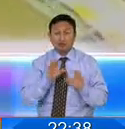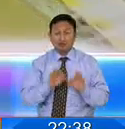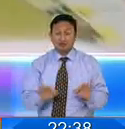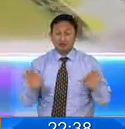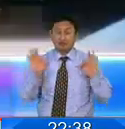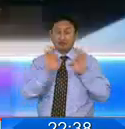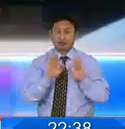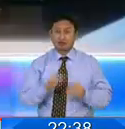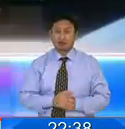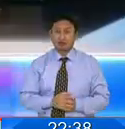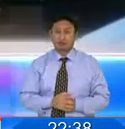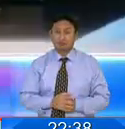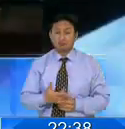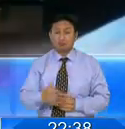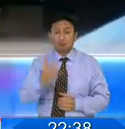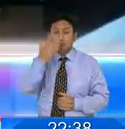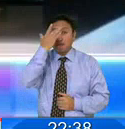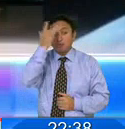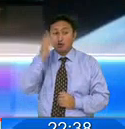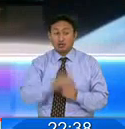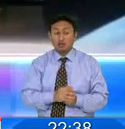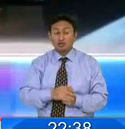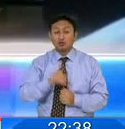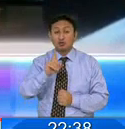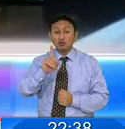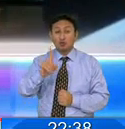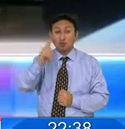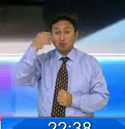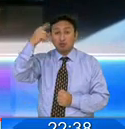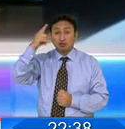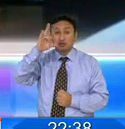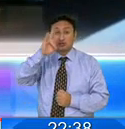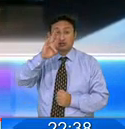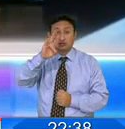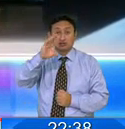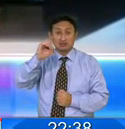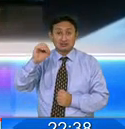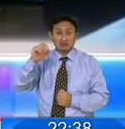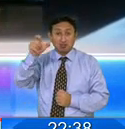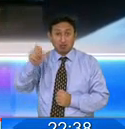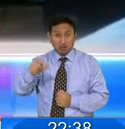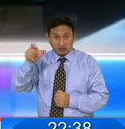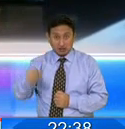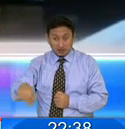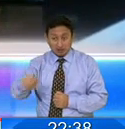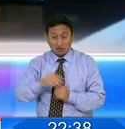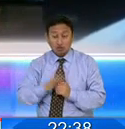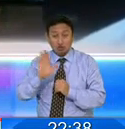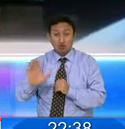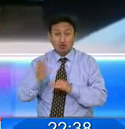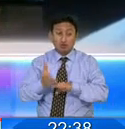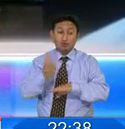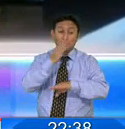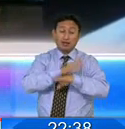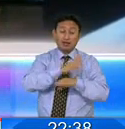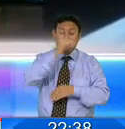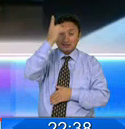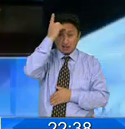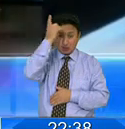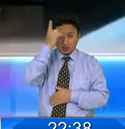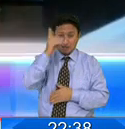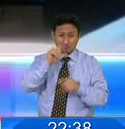esta resolución. Porque a 1.700.000 personas se le va a borrar, digamos